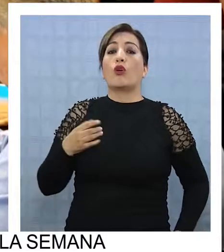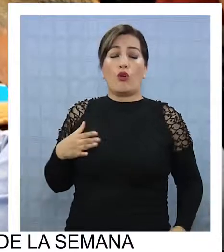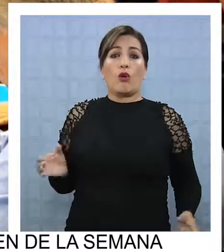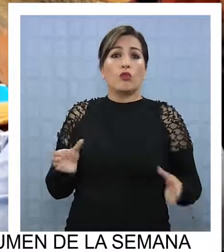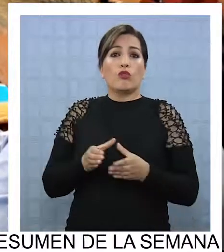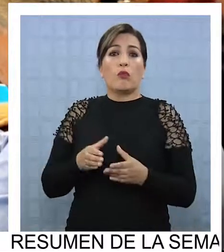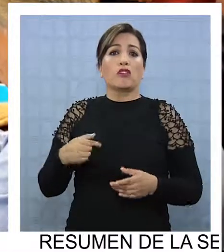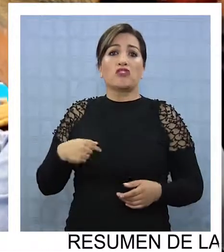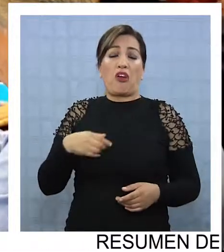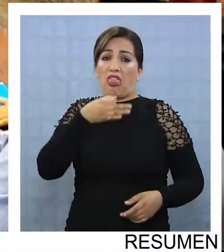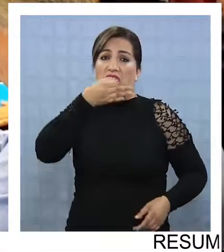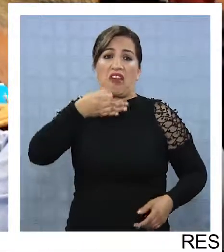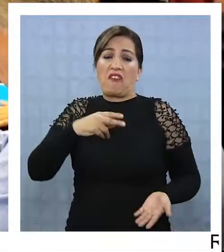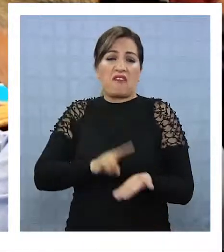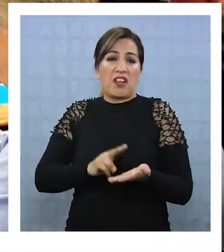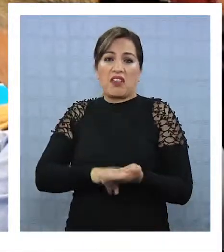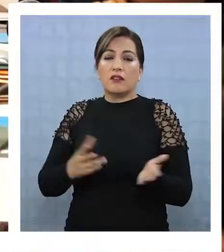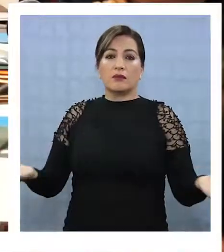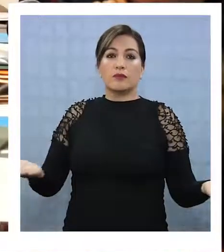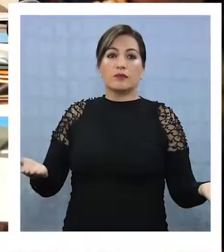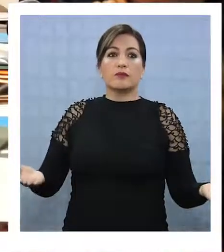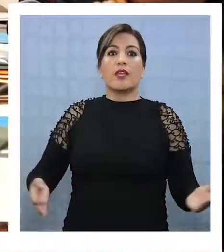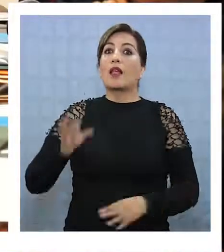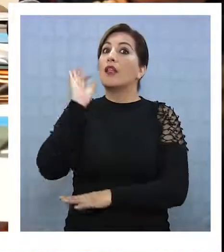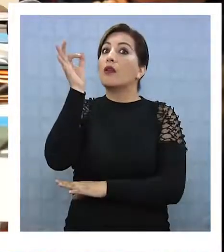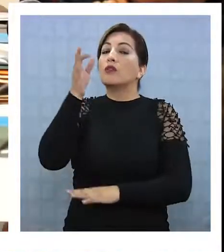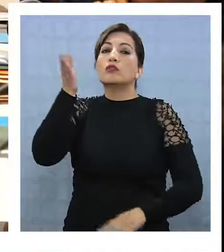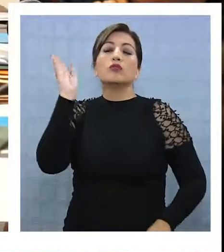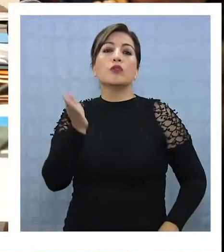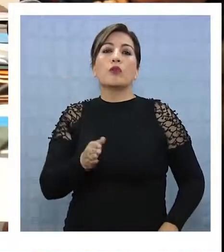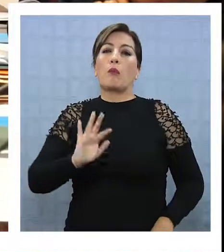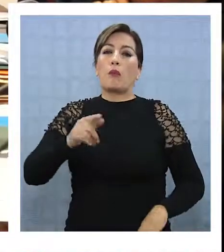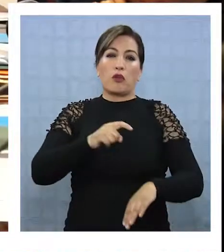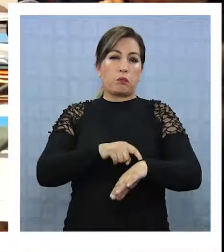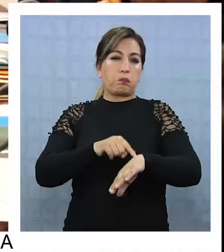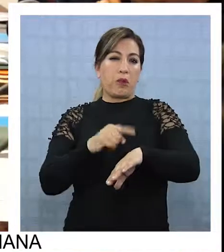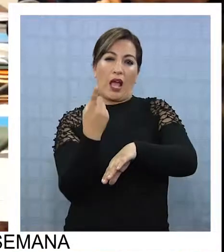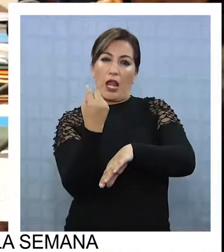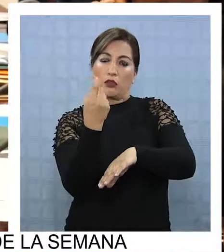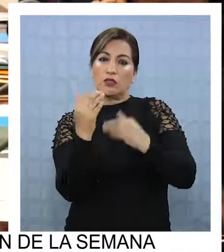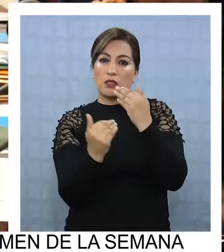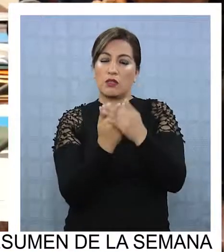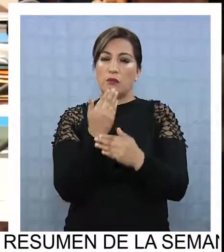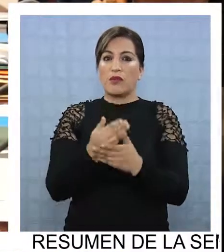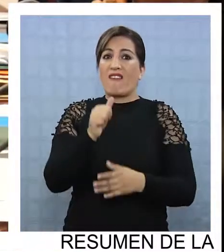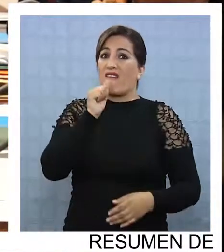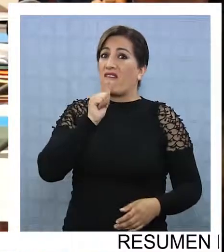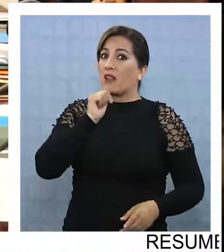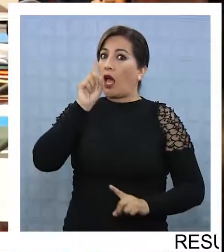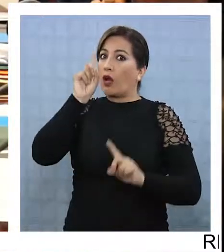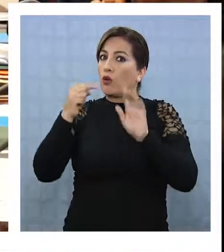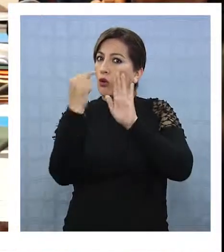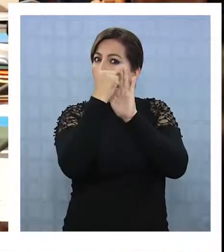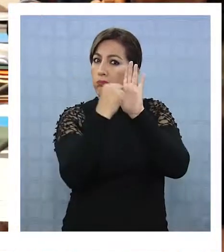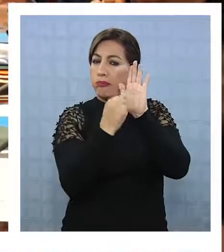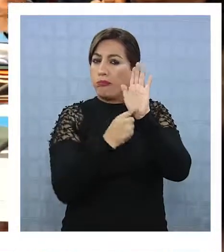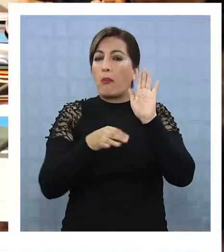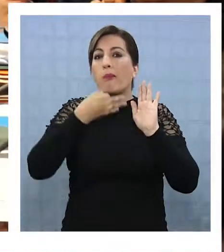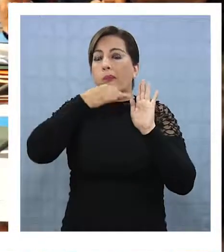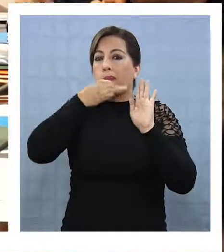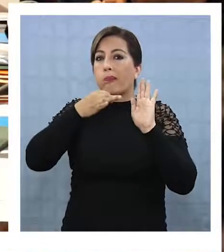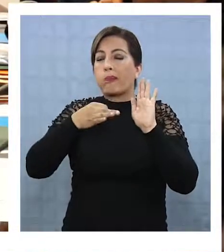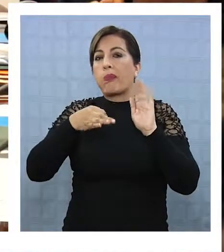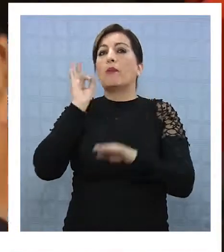del sector, pero yo no tengo pelo en la lengua. La sesión se suspendió cerca de las 11 de la mañana, faltando varios puntos de la